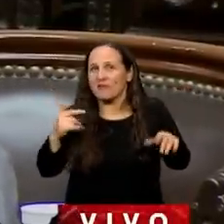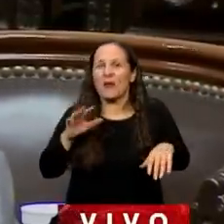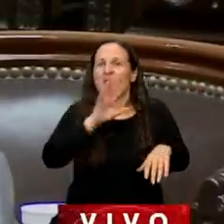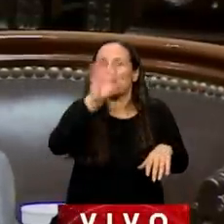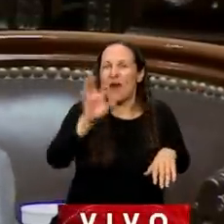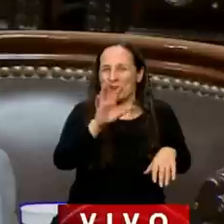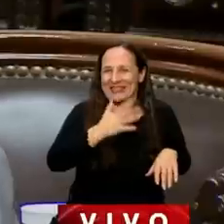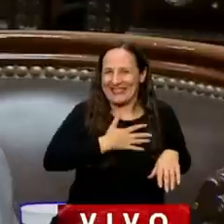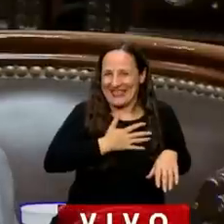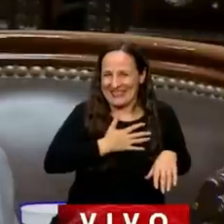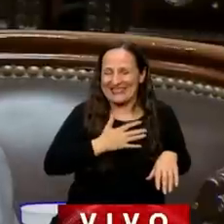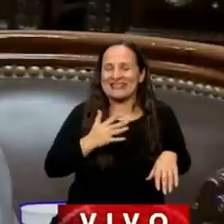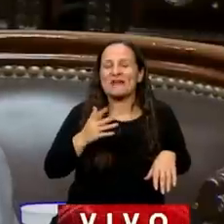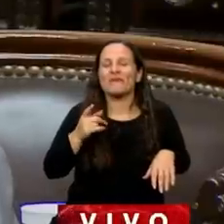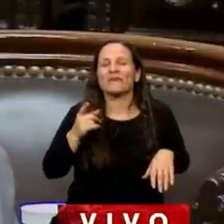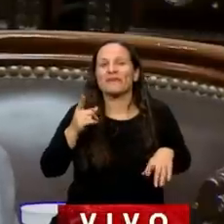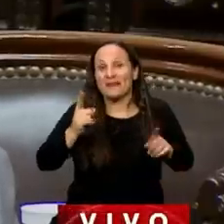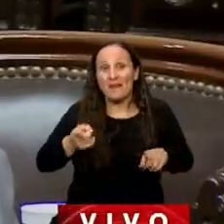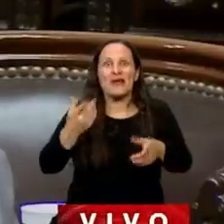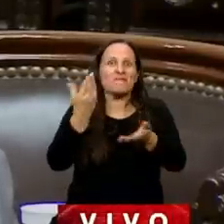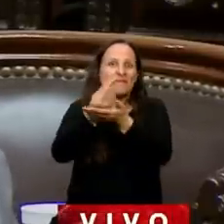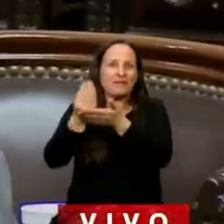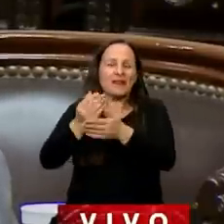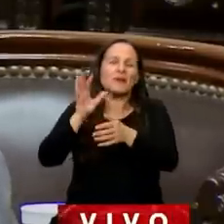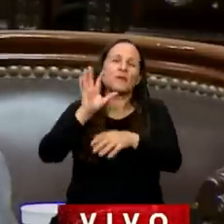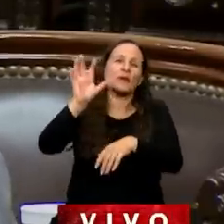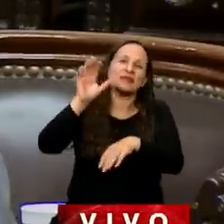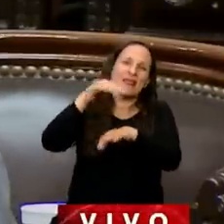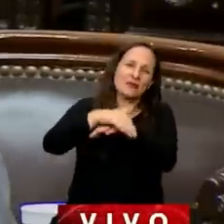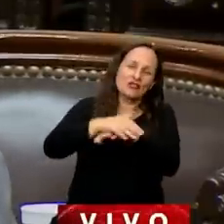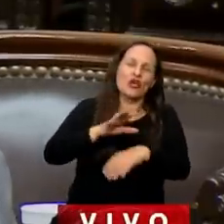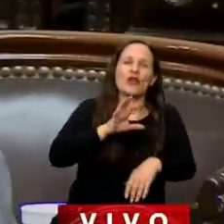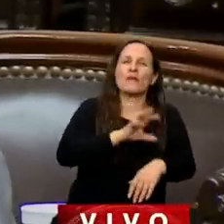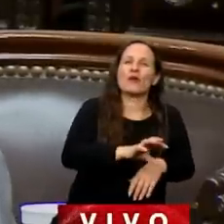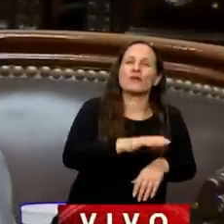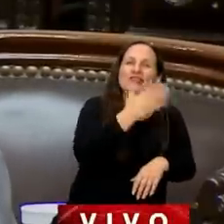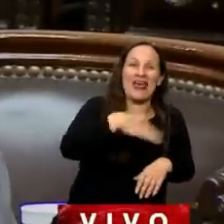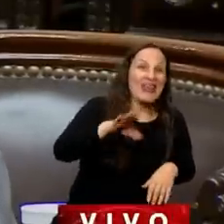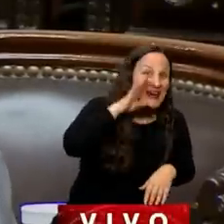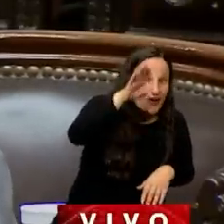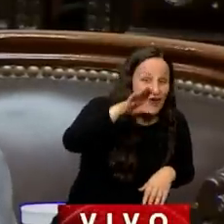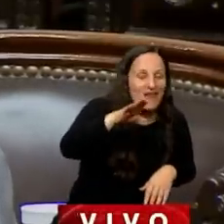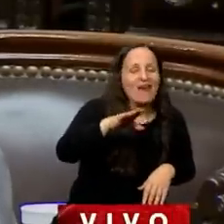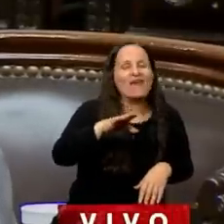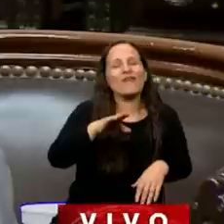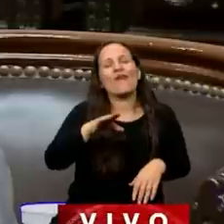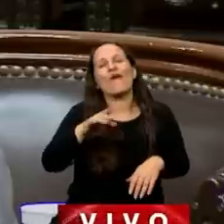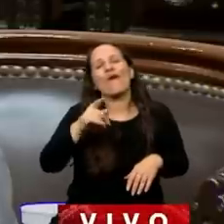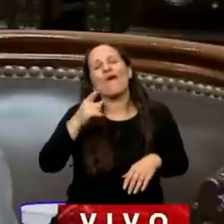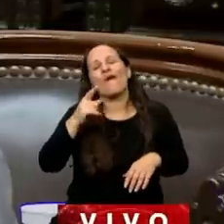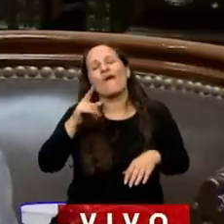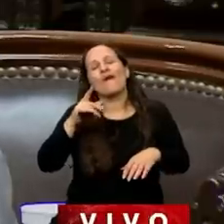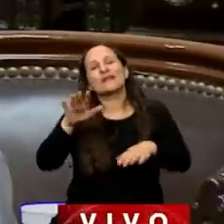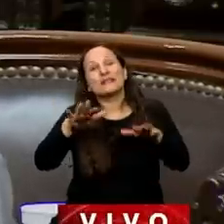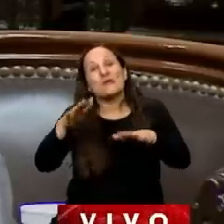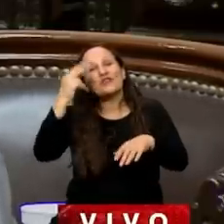caso estando presente aquí los representantes de Misiones y Río Negro, hemos venido con una evolución de la